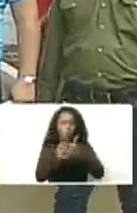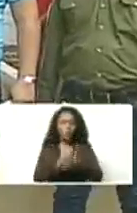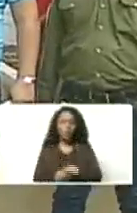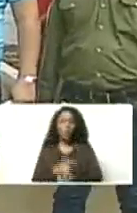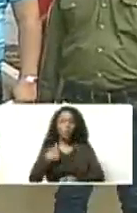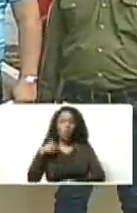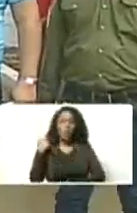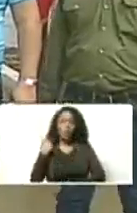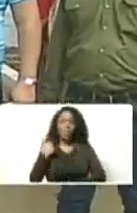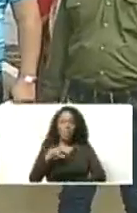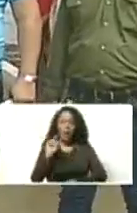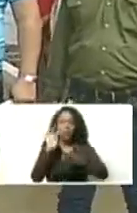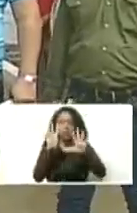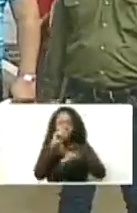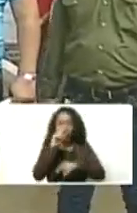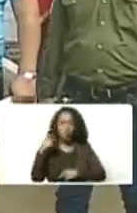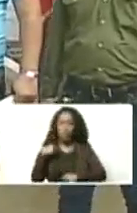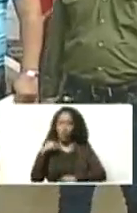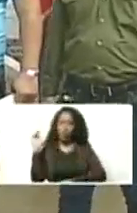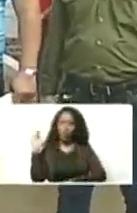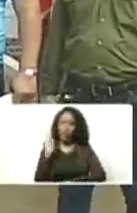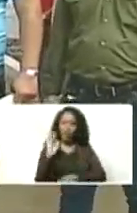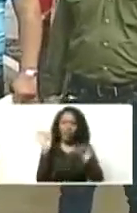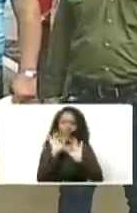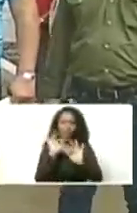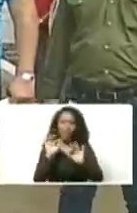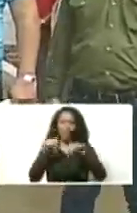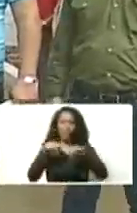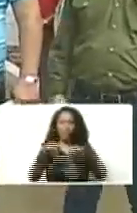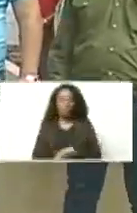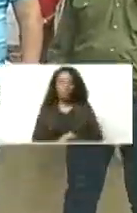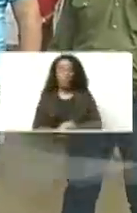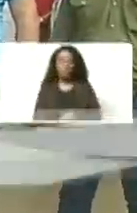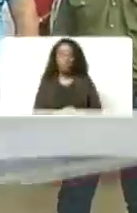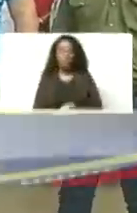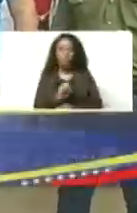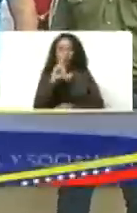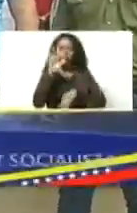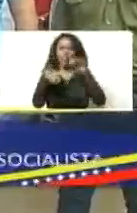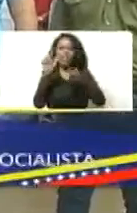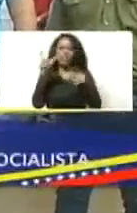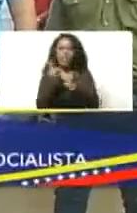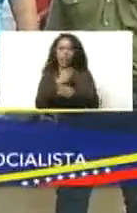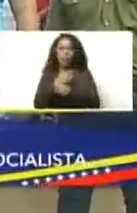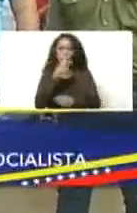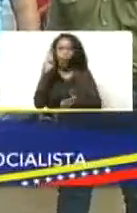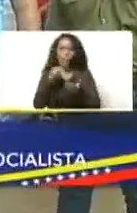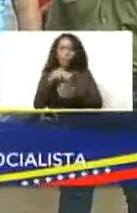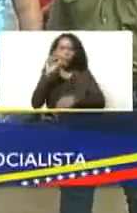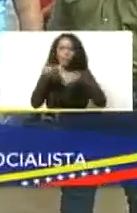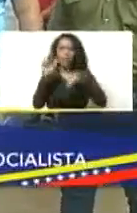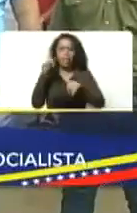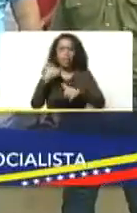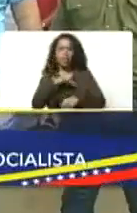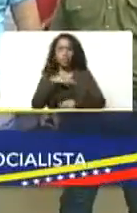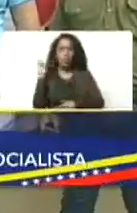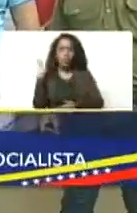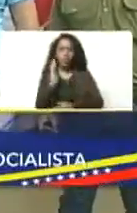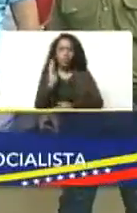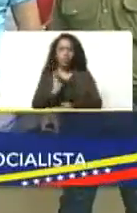tenía nueve años que no pasaba por aquí un 13 de agosto 2013 estuvimos por aquí